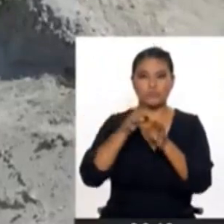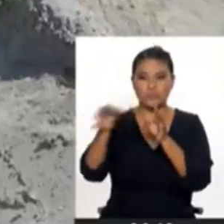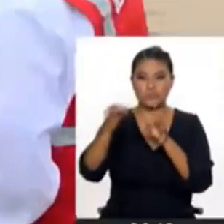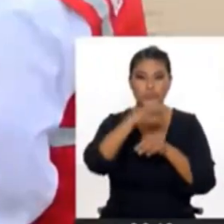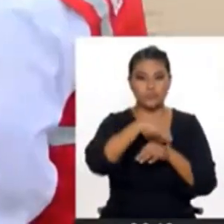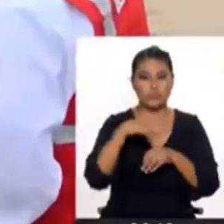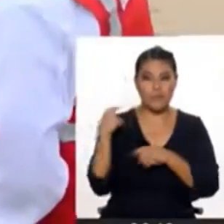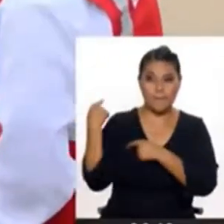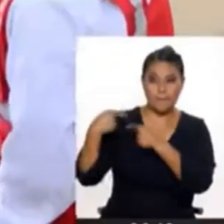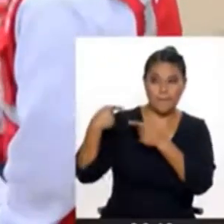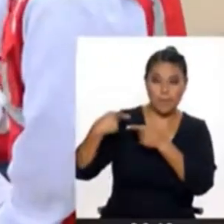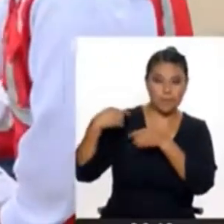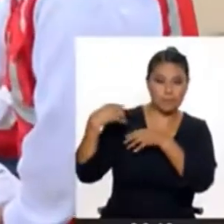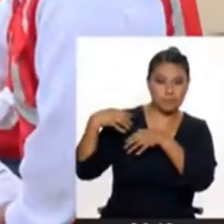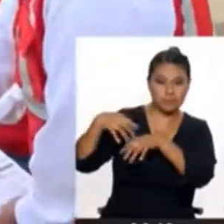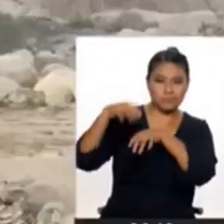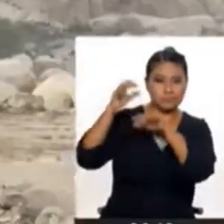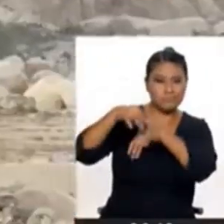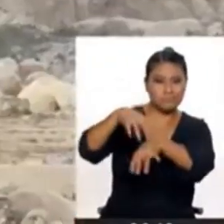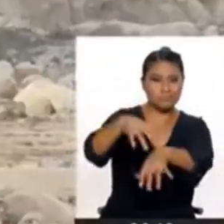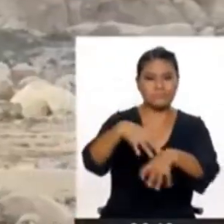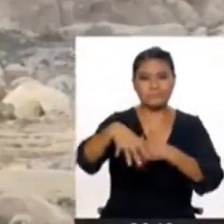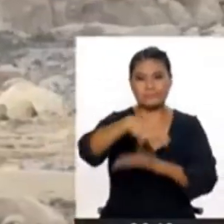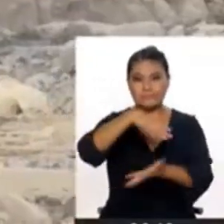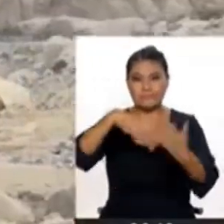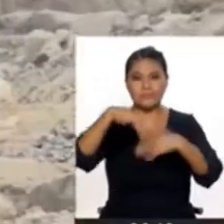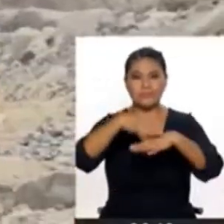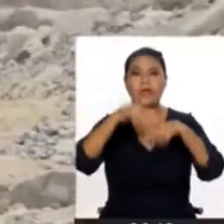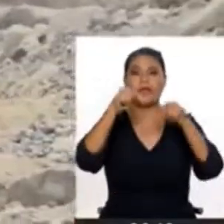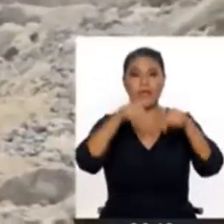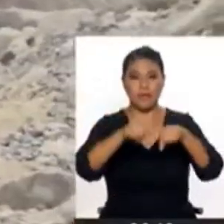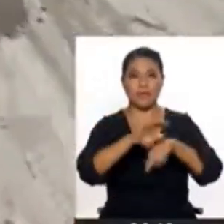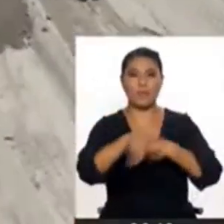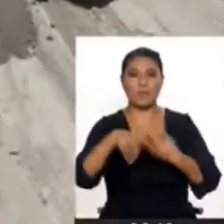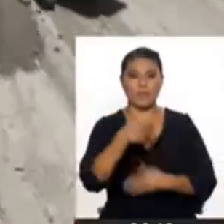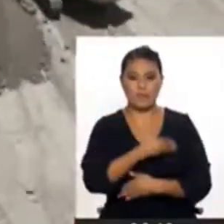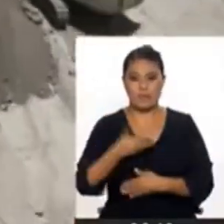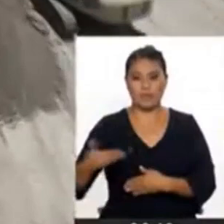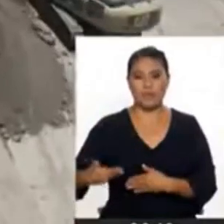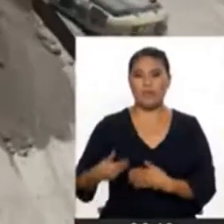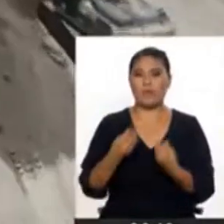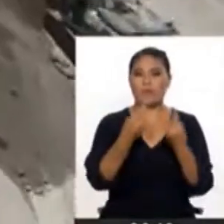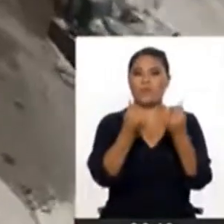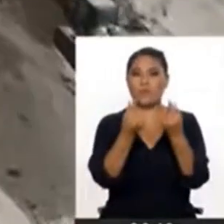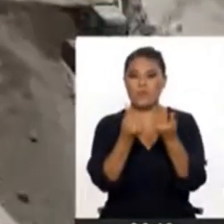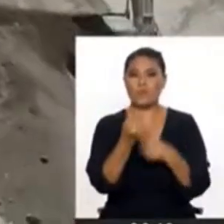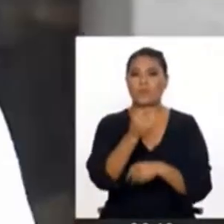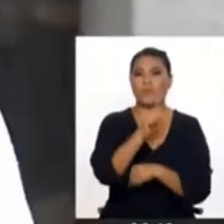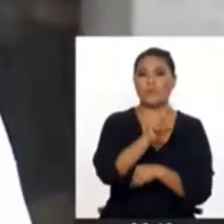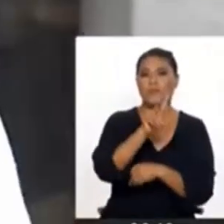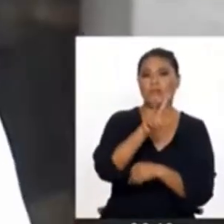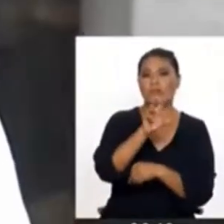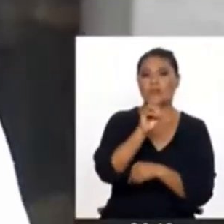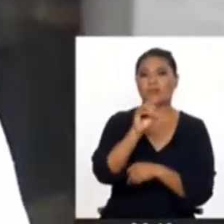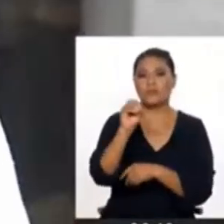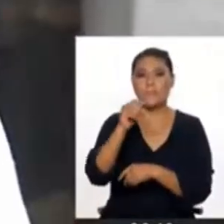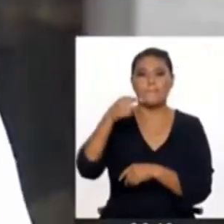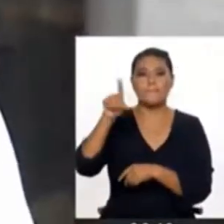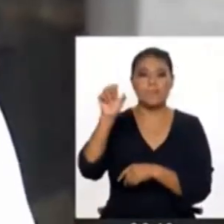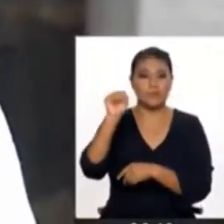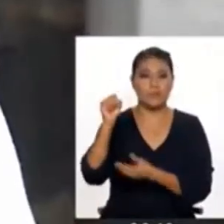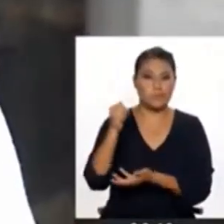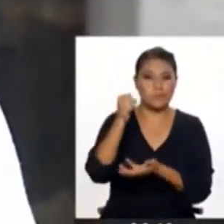congreso de la república para pedir adelanto de elecciones para el año 2024 ella Indicó que es un tema